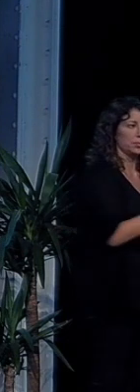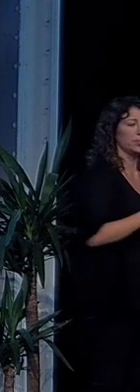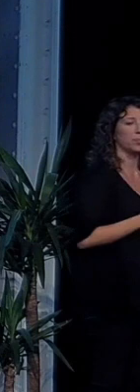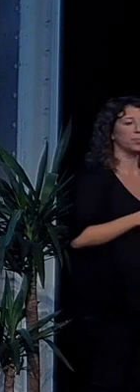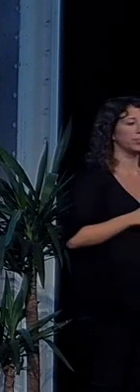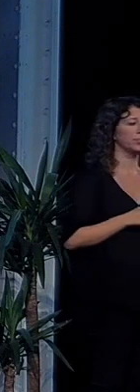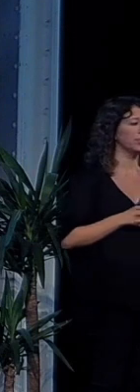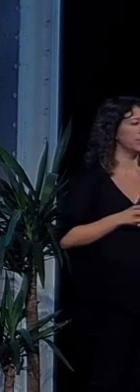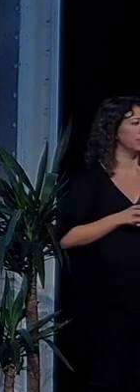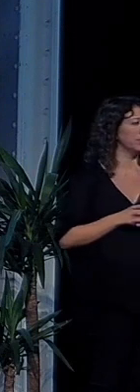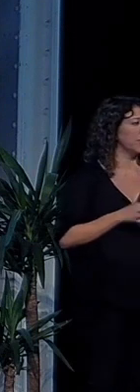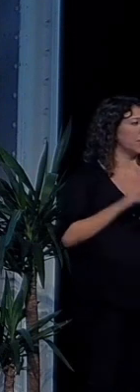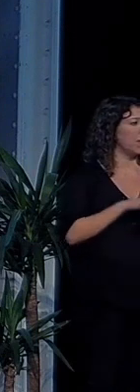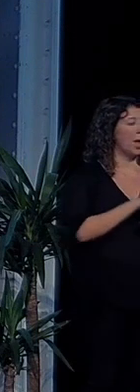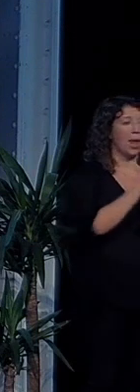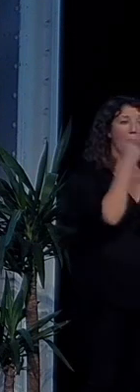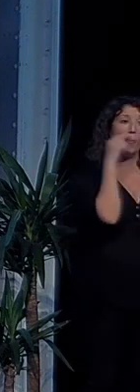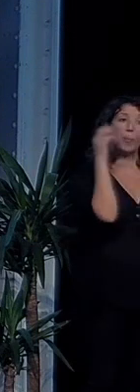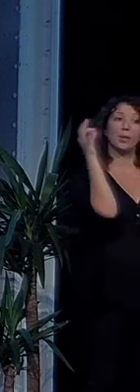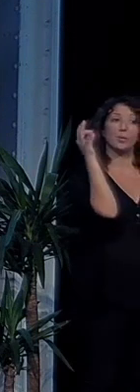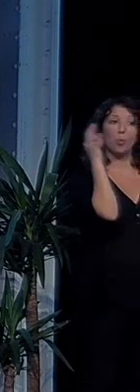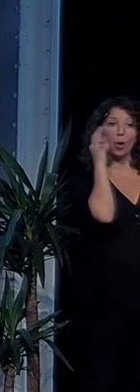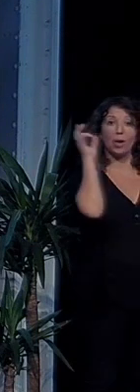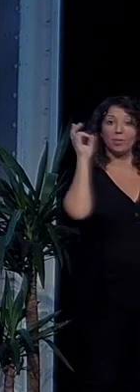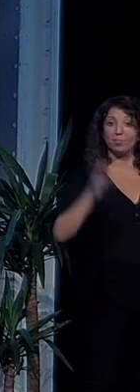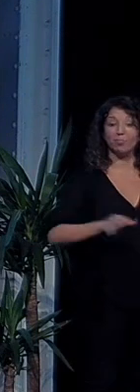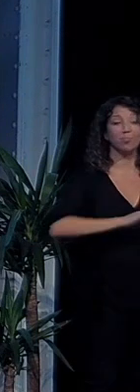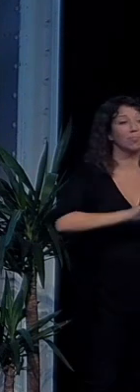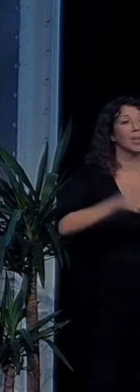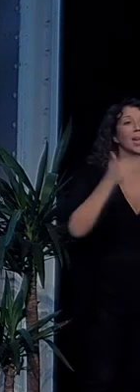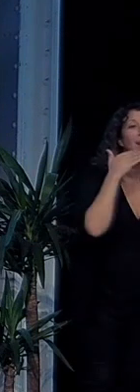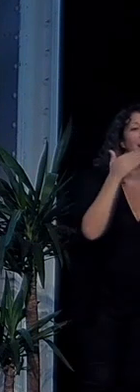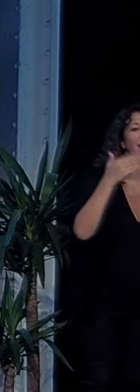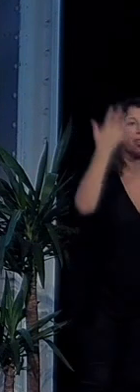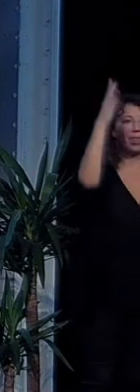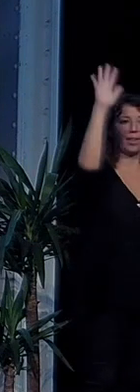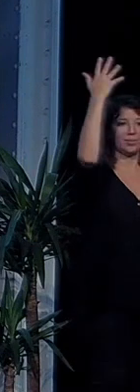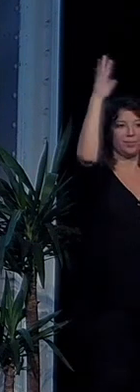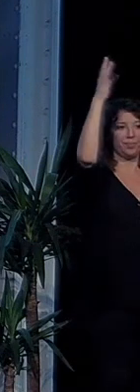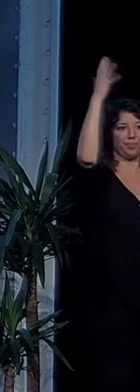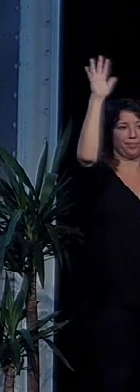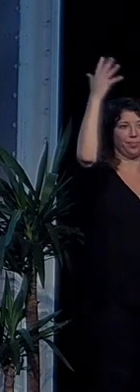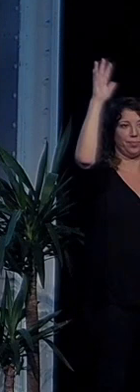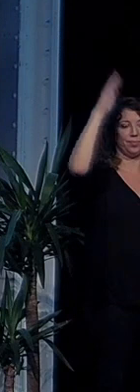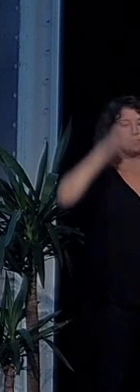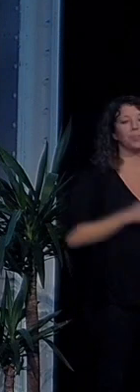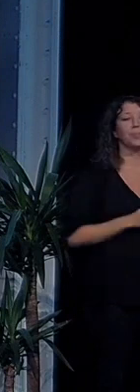entre hombres y mujeres, en todas partes. Y nada más, muchas gracias. Gracias.